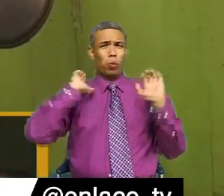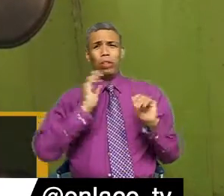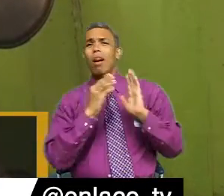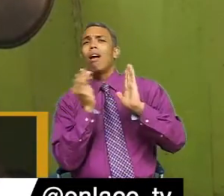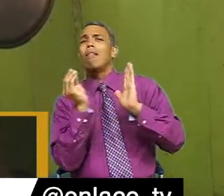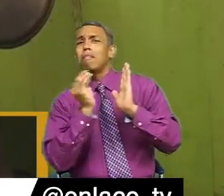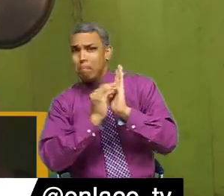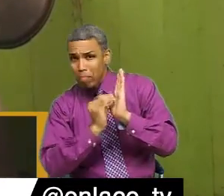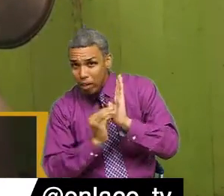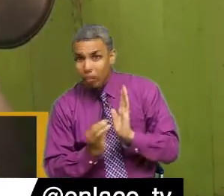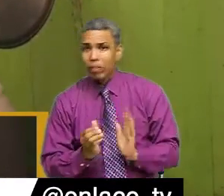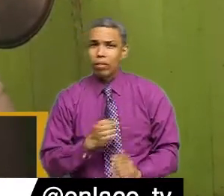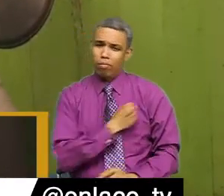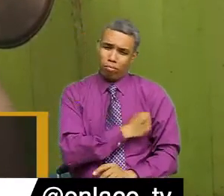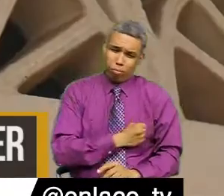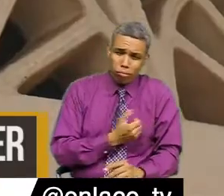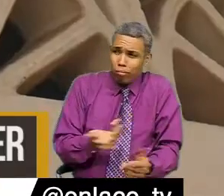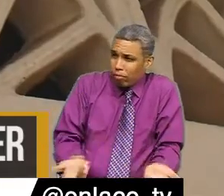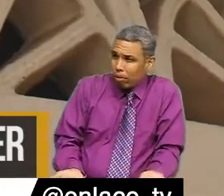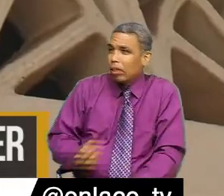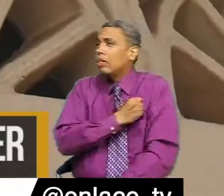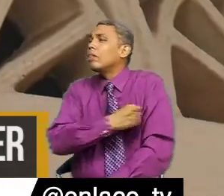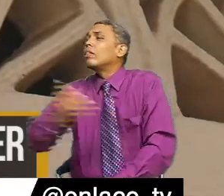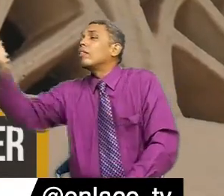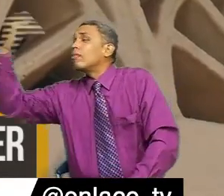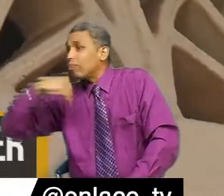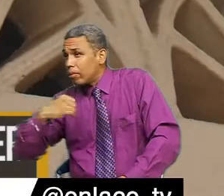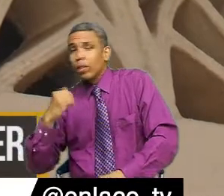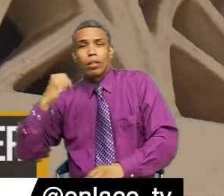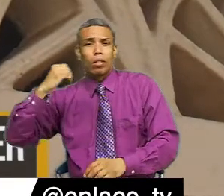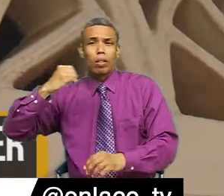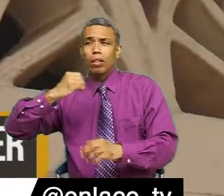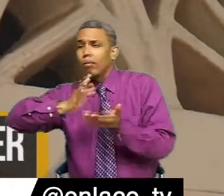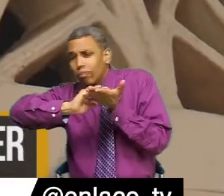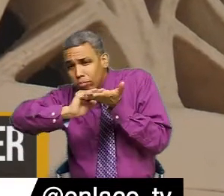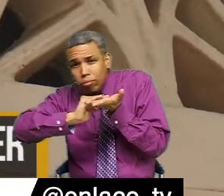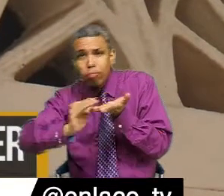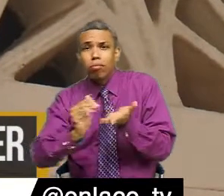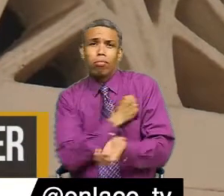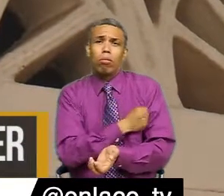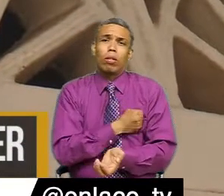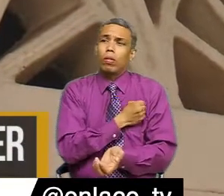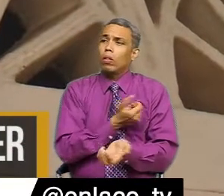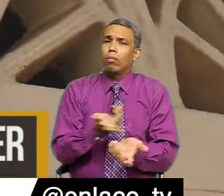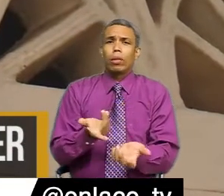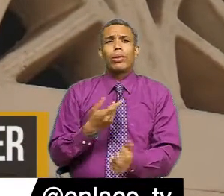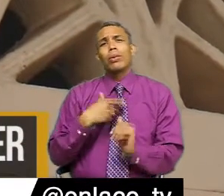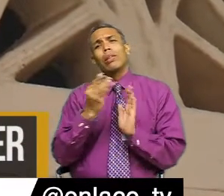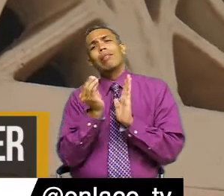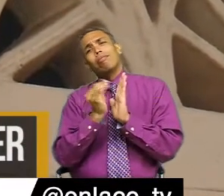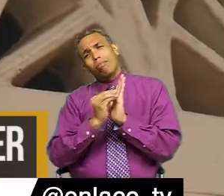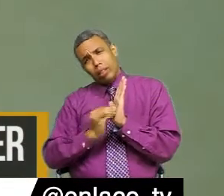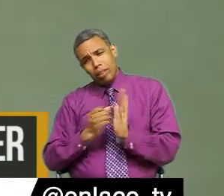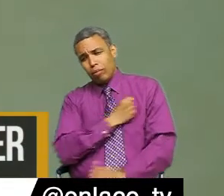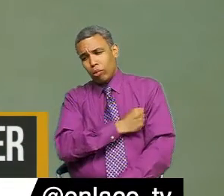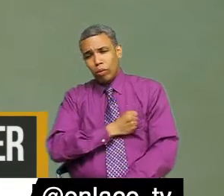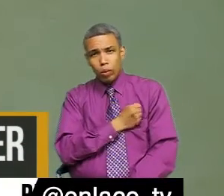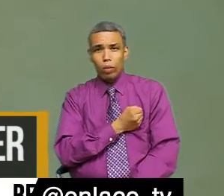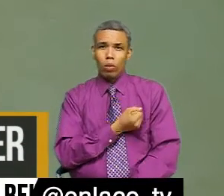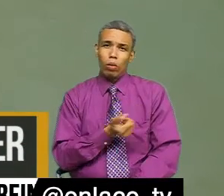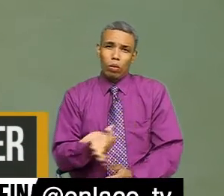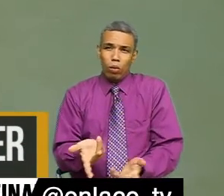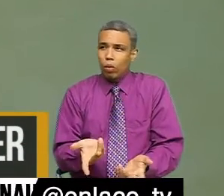espera decir hasta que no la probabilidad empieza a decir que qué fue lo que sucedió? No entendemos, pero sí le pido encarecidamente a los medios